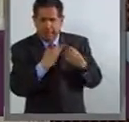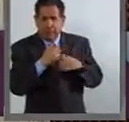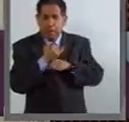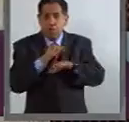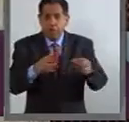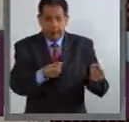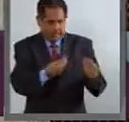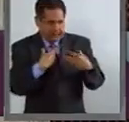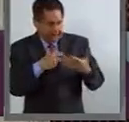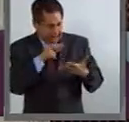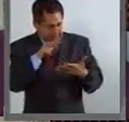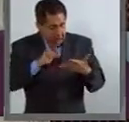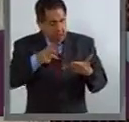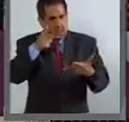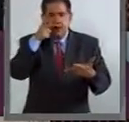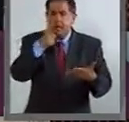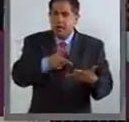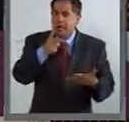información que a veces